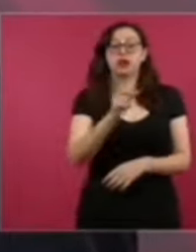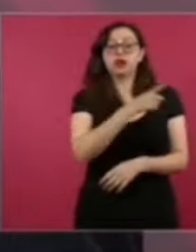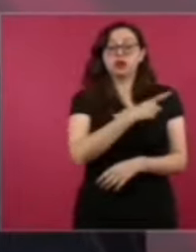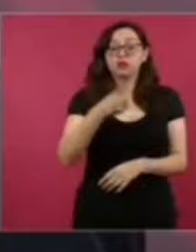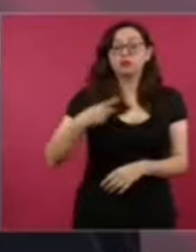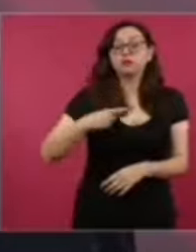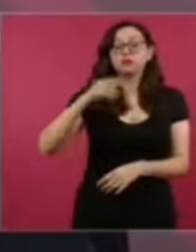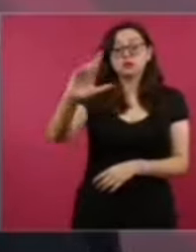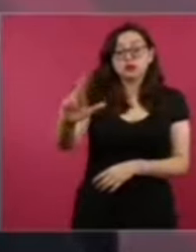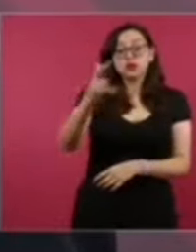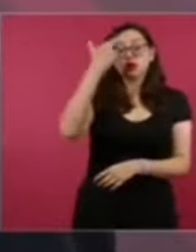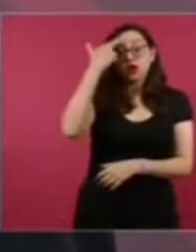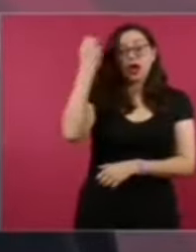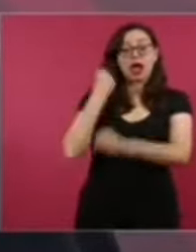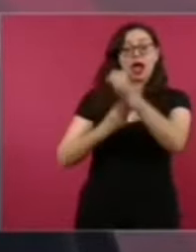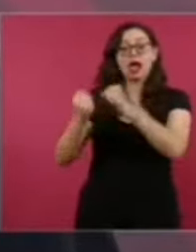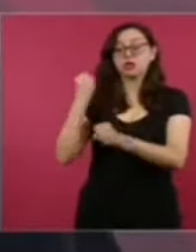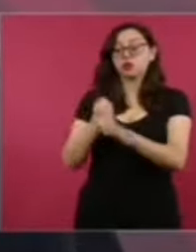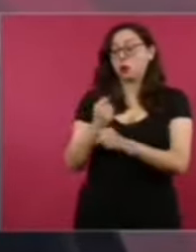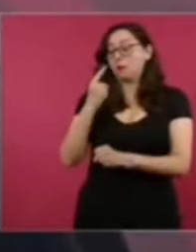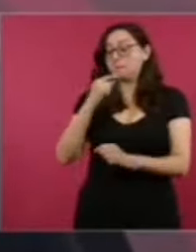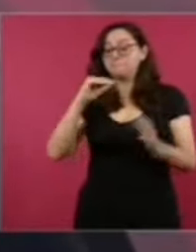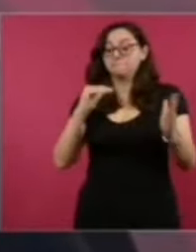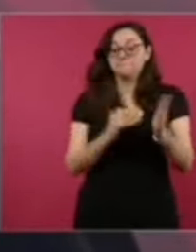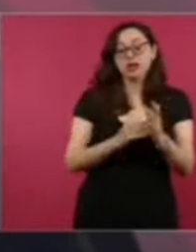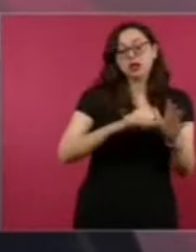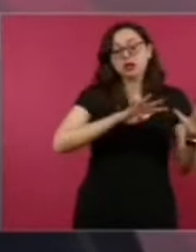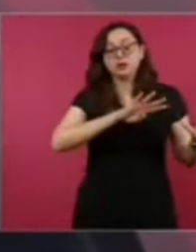1997, Zedillo, en complicidad